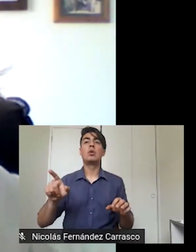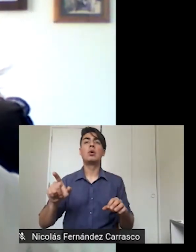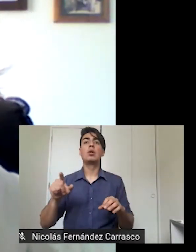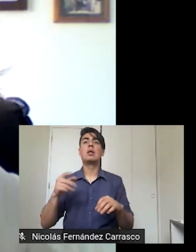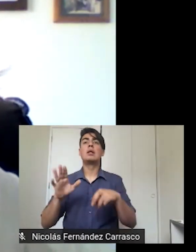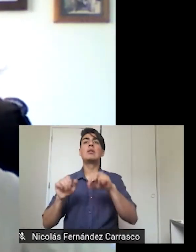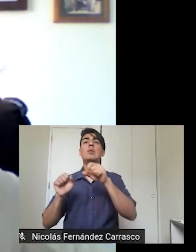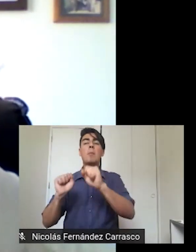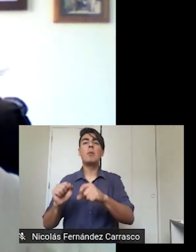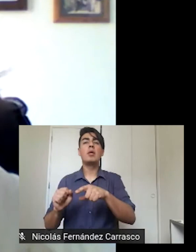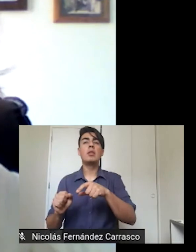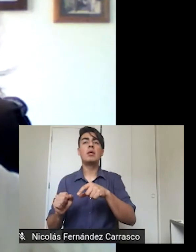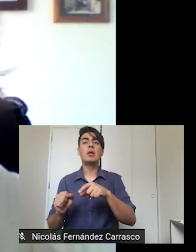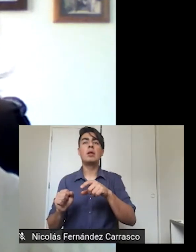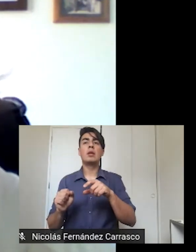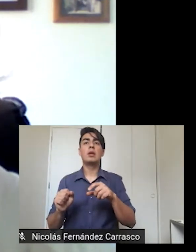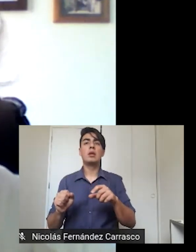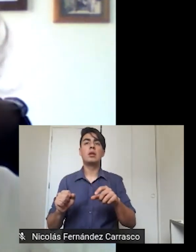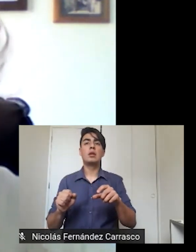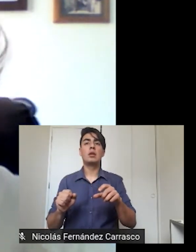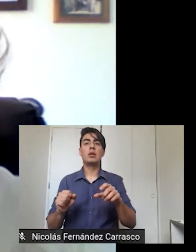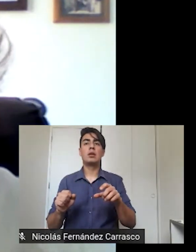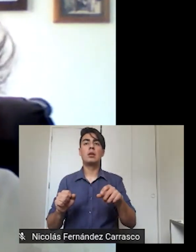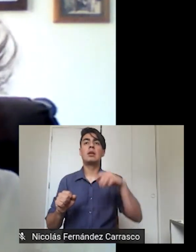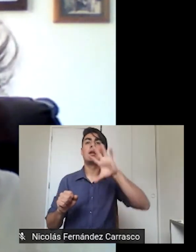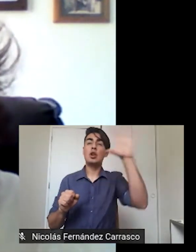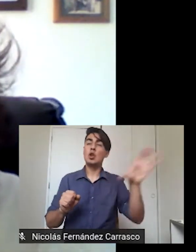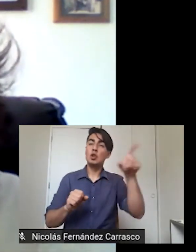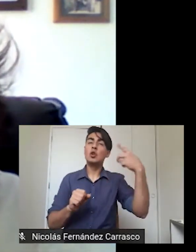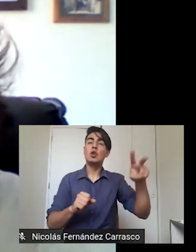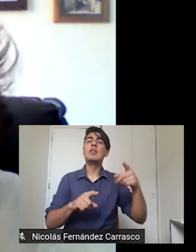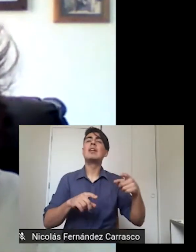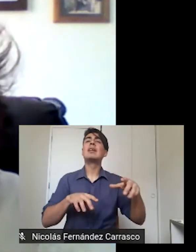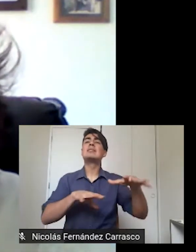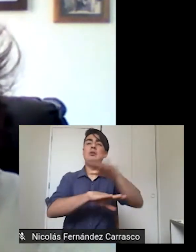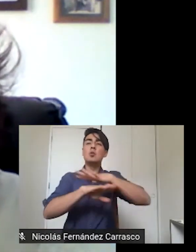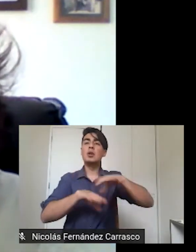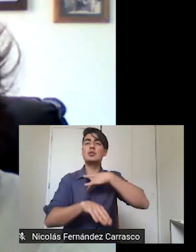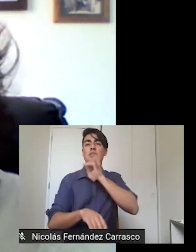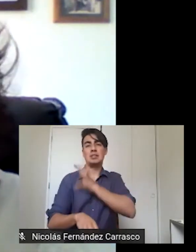las voy a dejar para en una segunda oportunidad. ¿Ya?